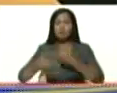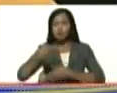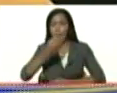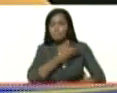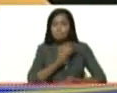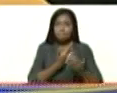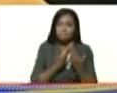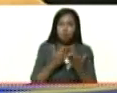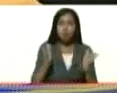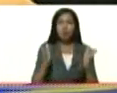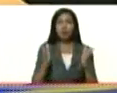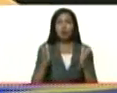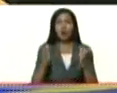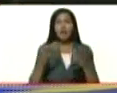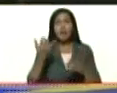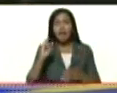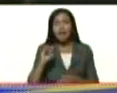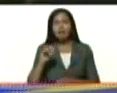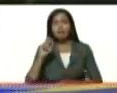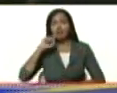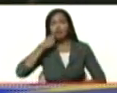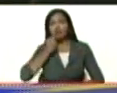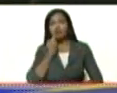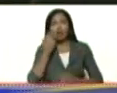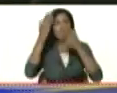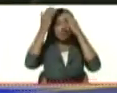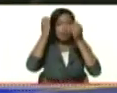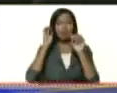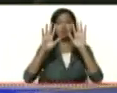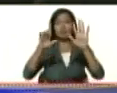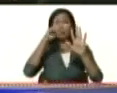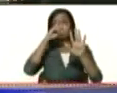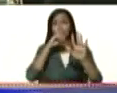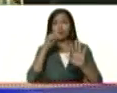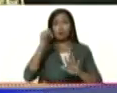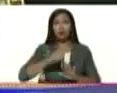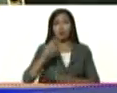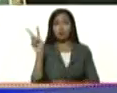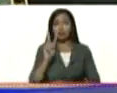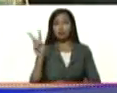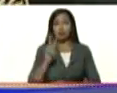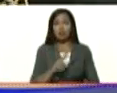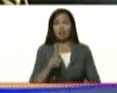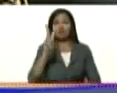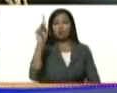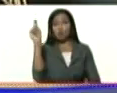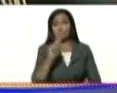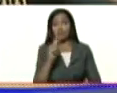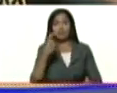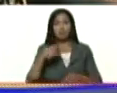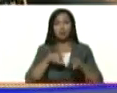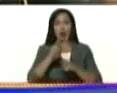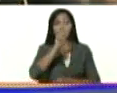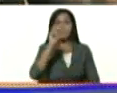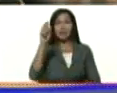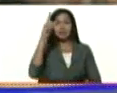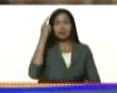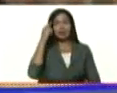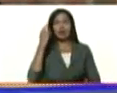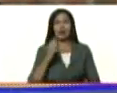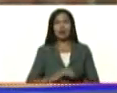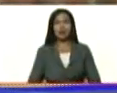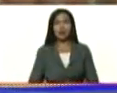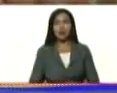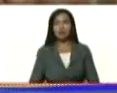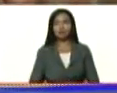Rusia, embajador durante 10 años, 2 meses y 20 días.